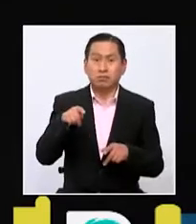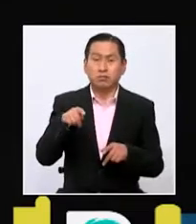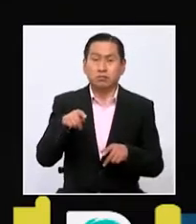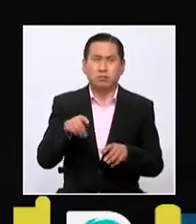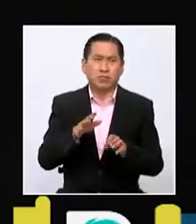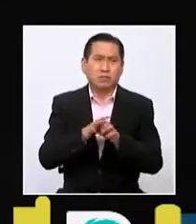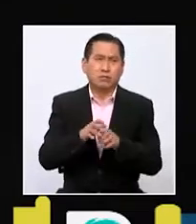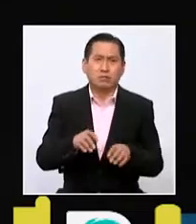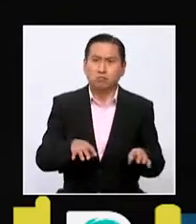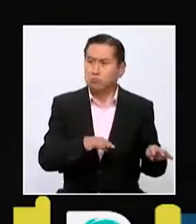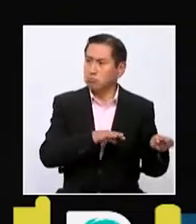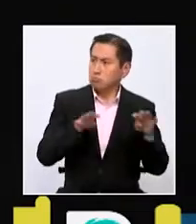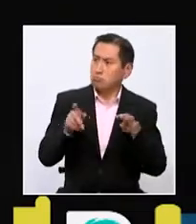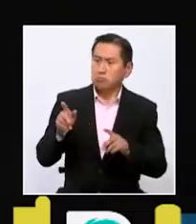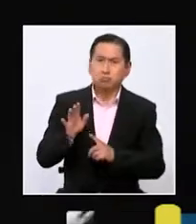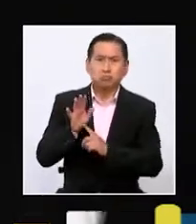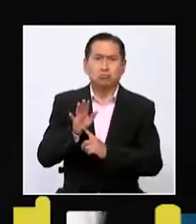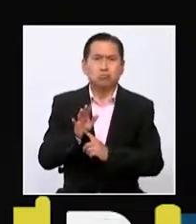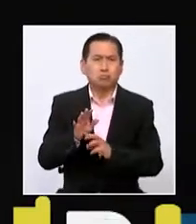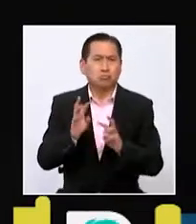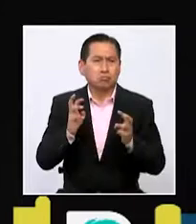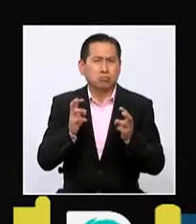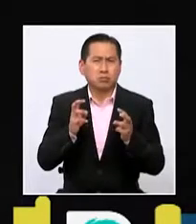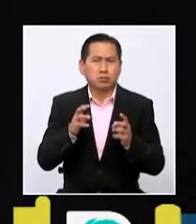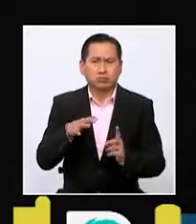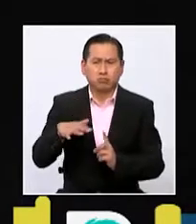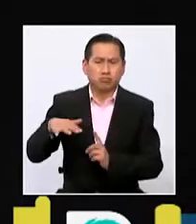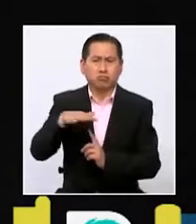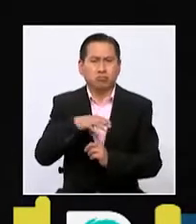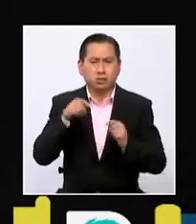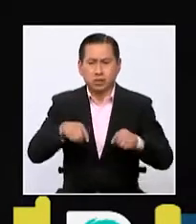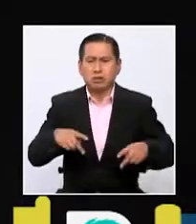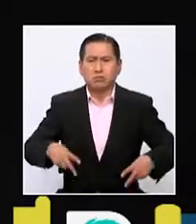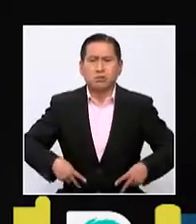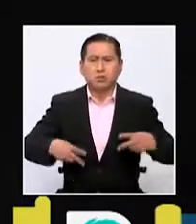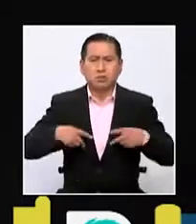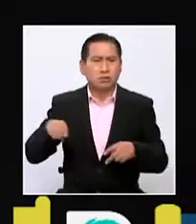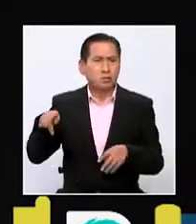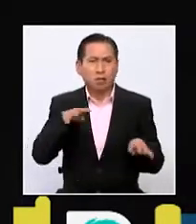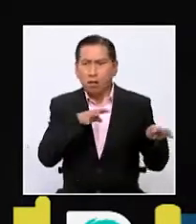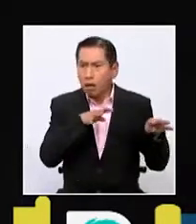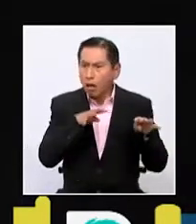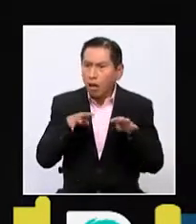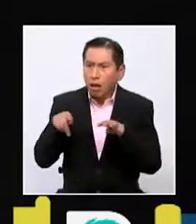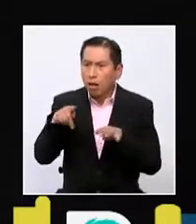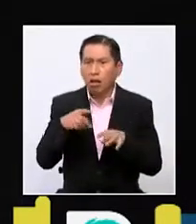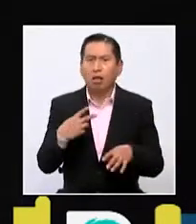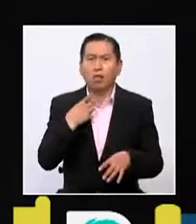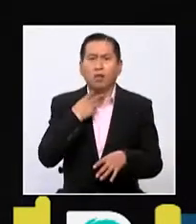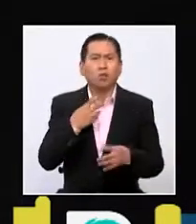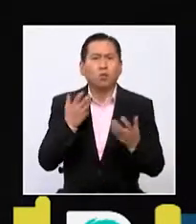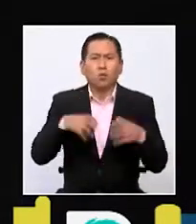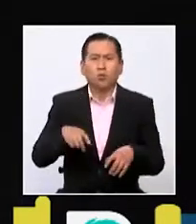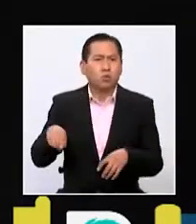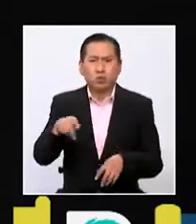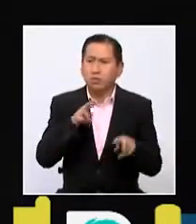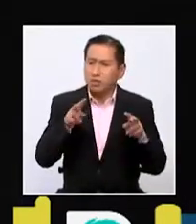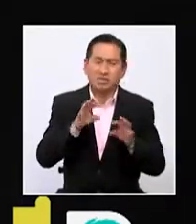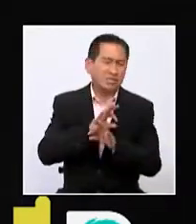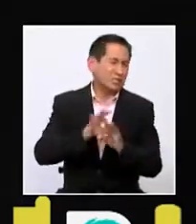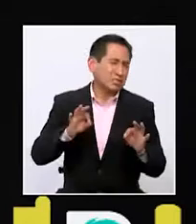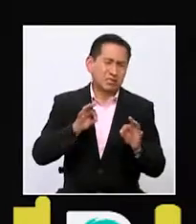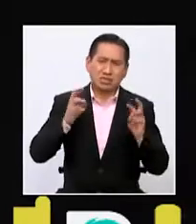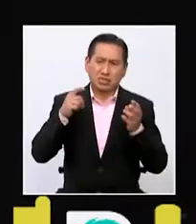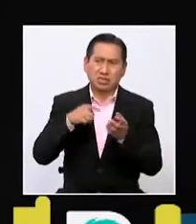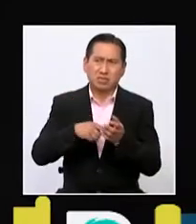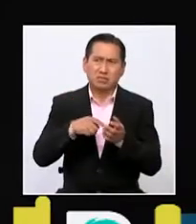ni verse reflejado, ni ver la situación que estamos viviendo frente a sus ojos. Es decir, sabemos claramente que las personas no quieren ver nada que se refiera a